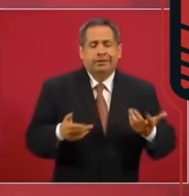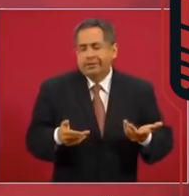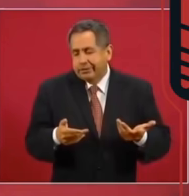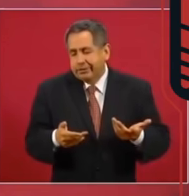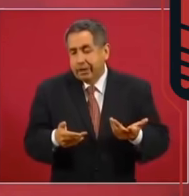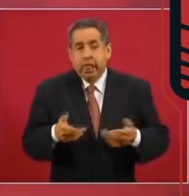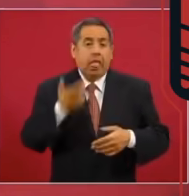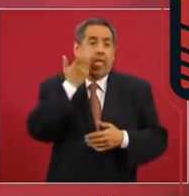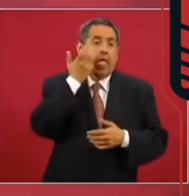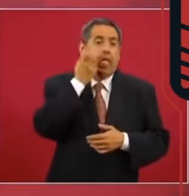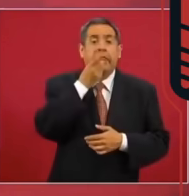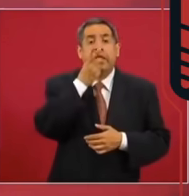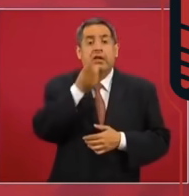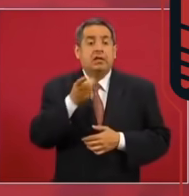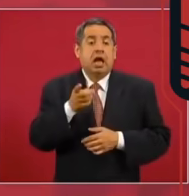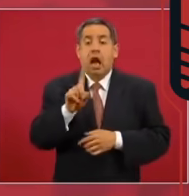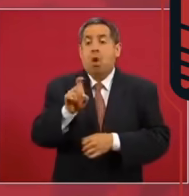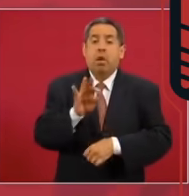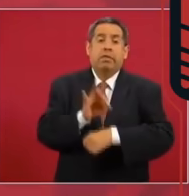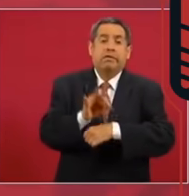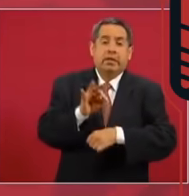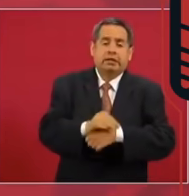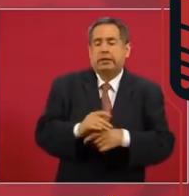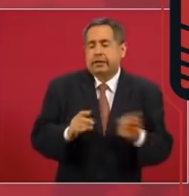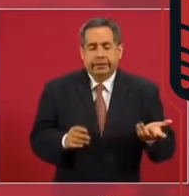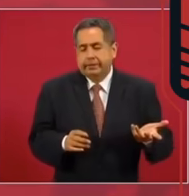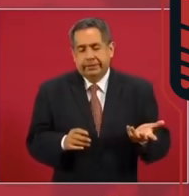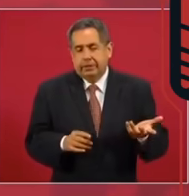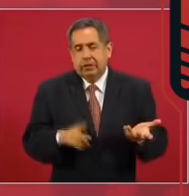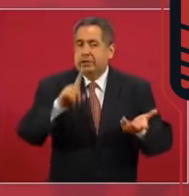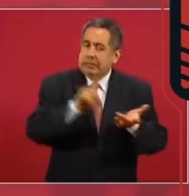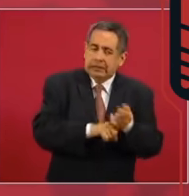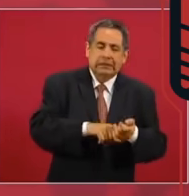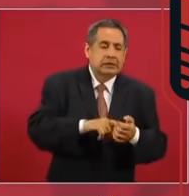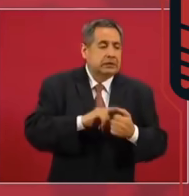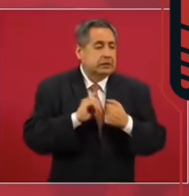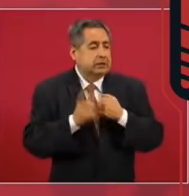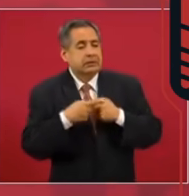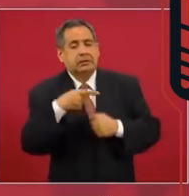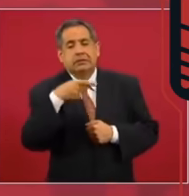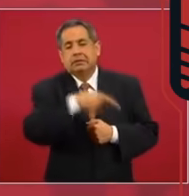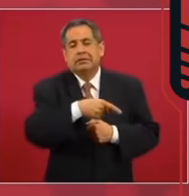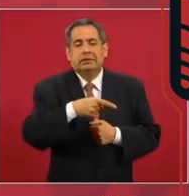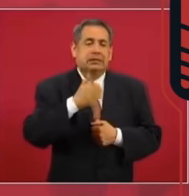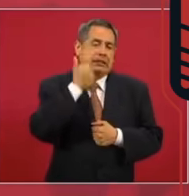supuestamente en defensa del agua, es una bandera